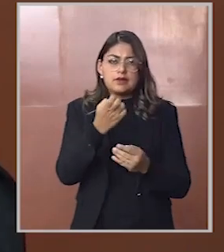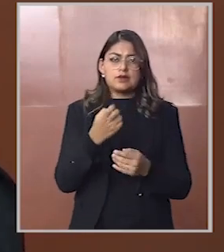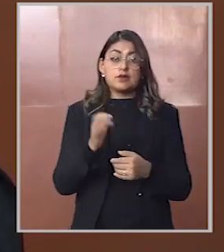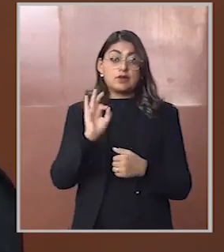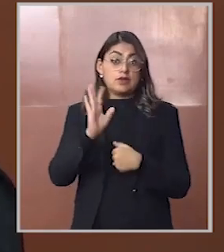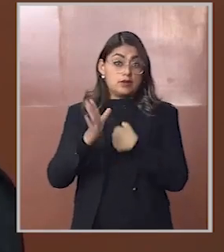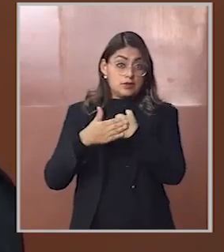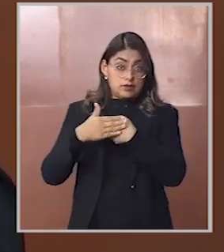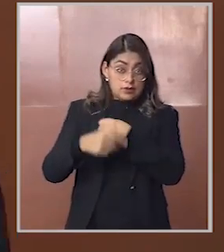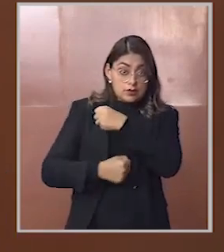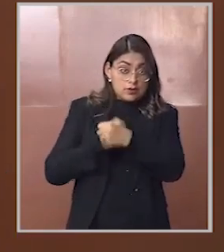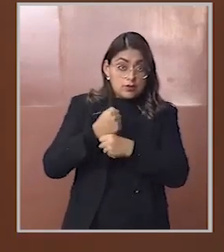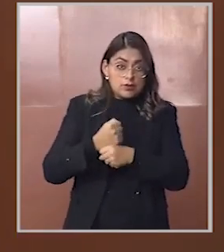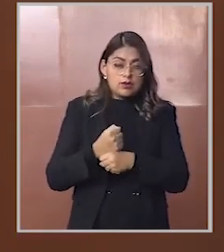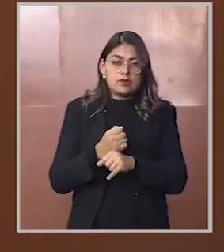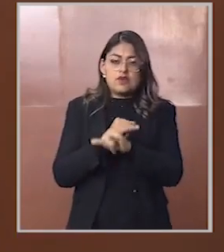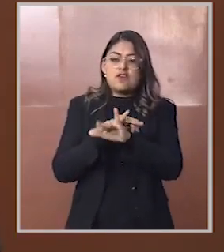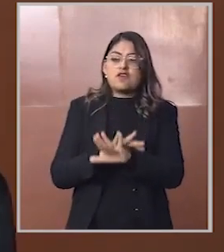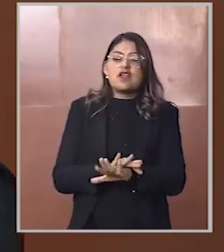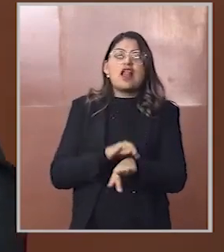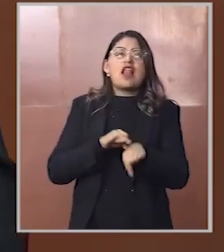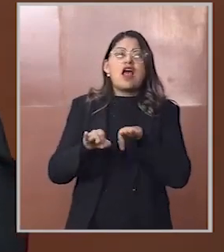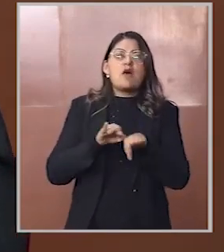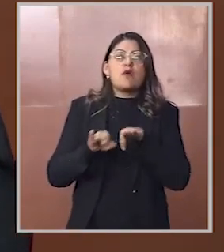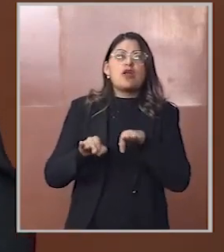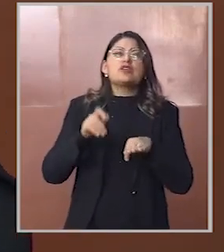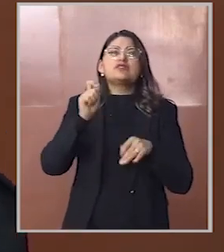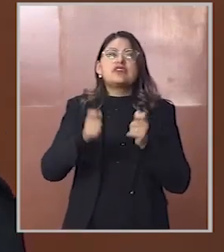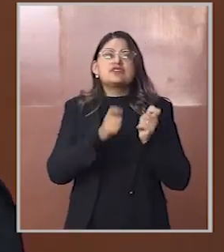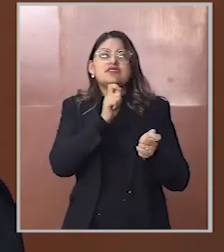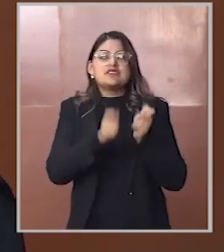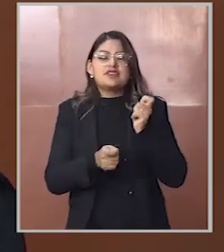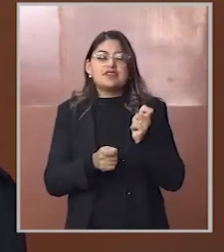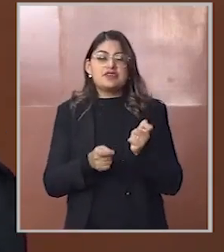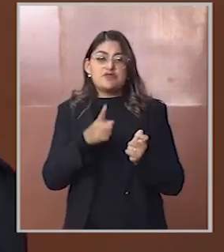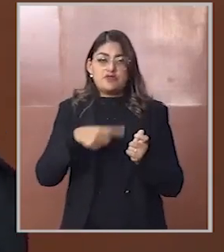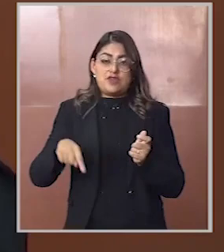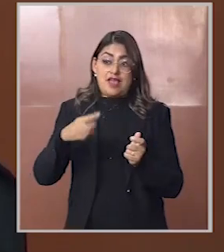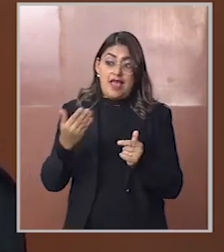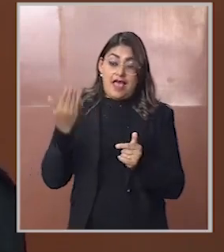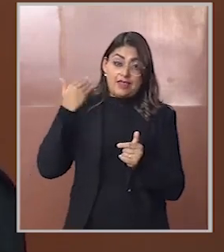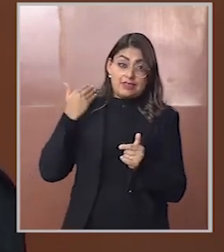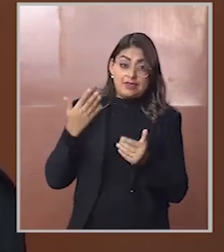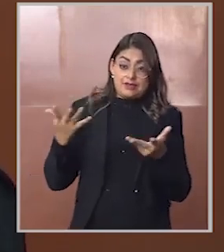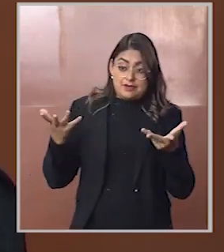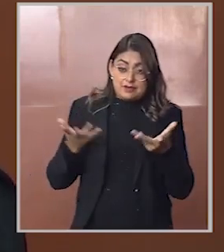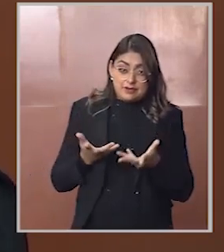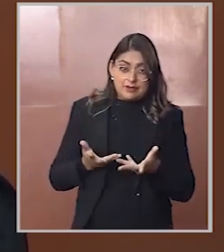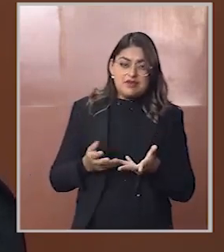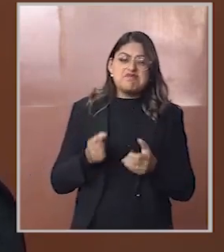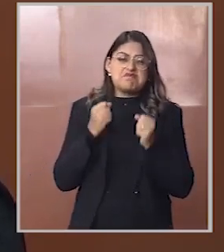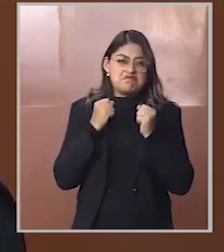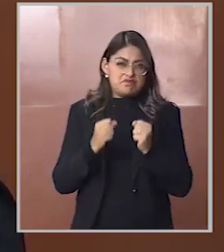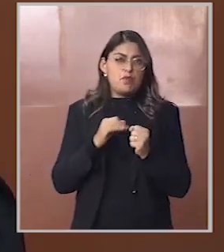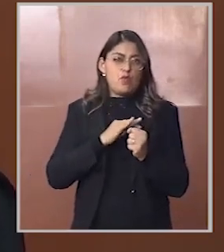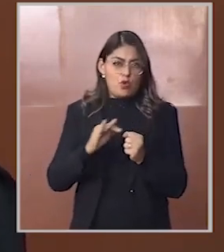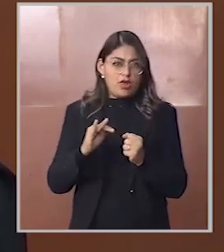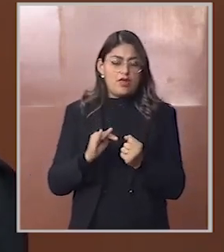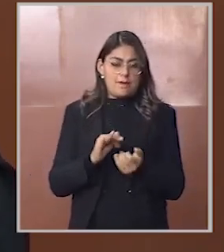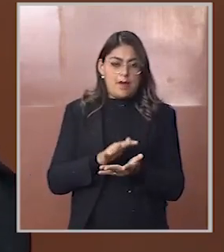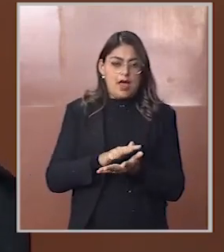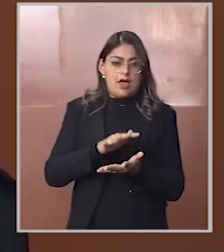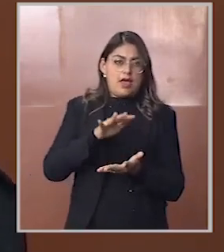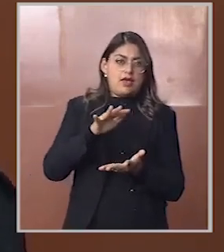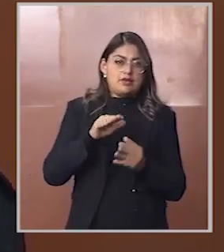aquí el próximo año o en el informe de labores tan completo que en su momento hicieron seguramente va van a ser mucho mayores